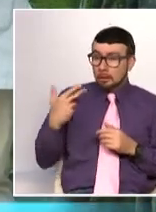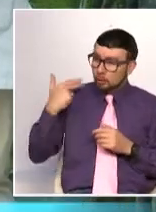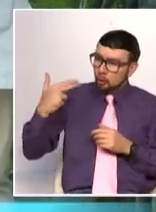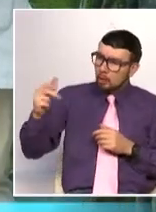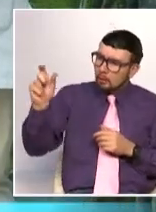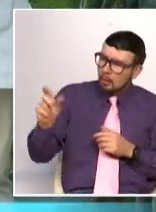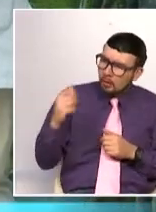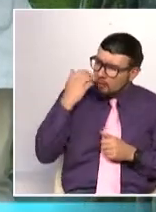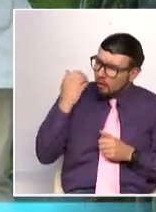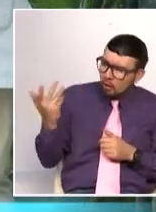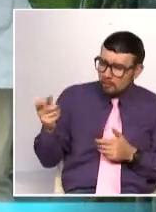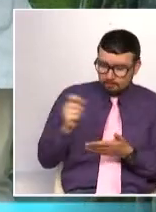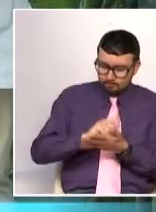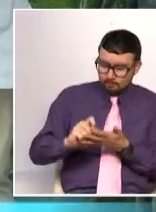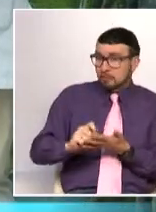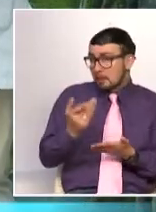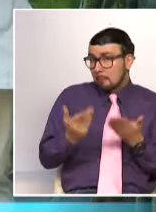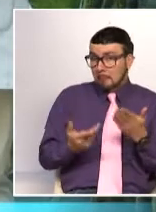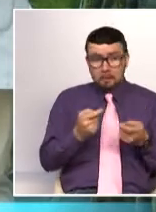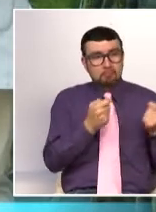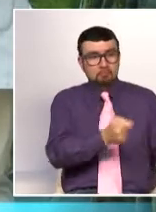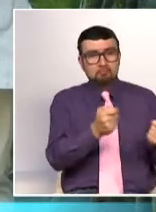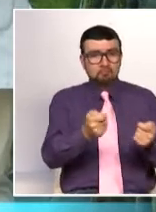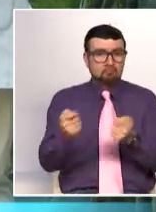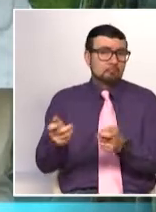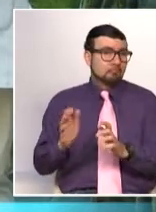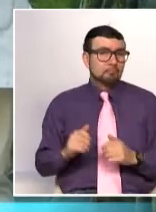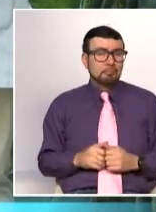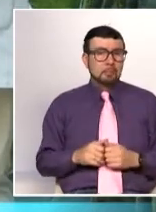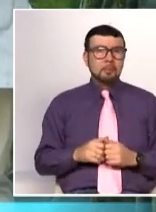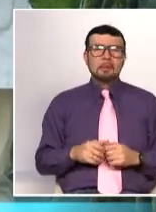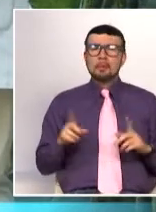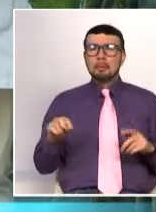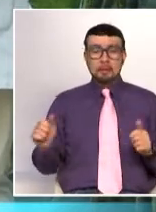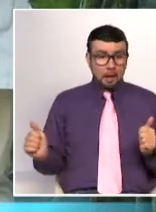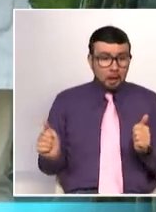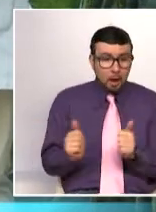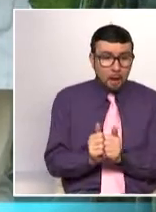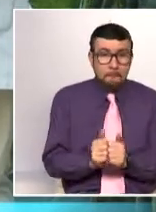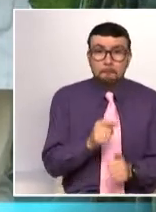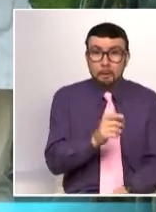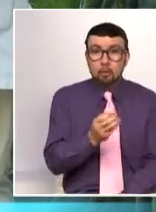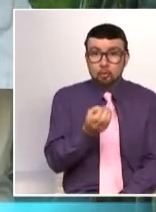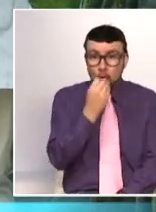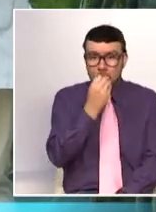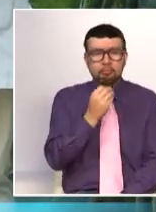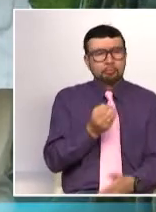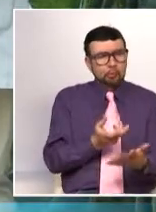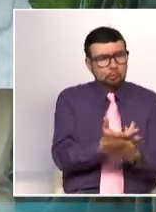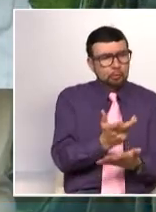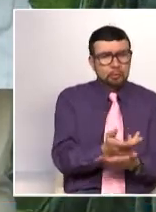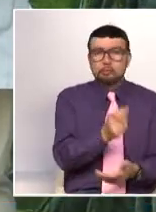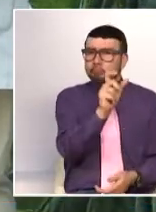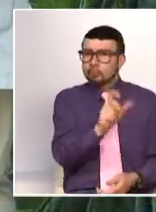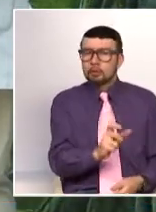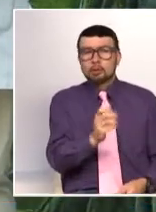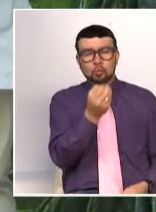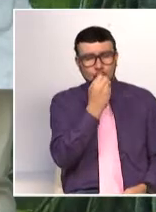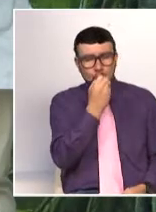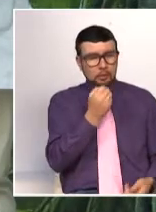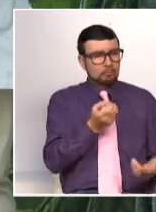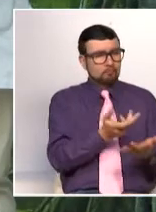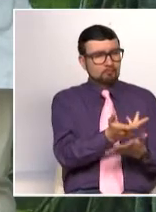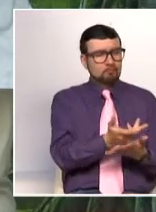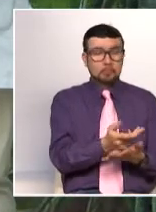persona finalmente el paciente se le hace un acompañamiento nutricional que hace la nutrióloga donde el paciente debe